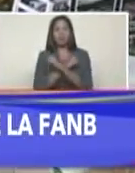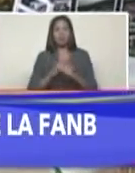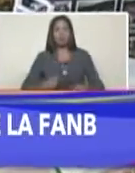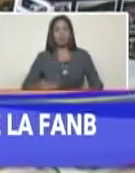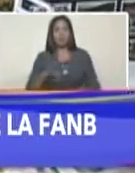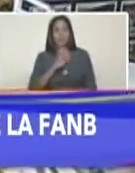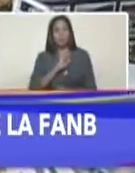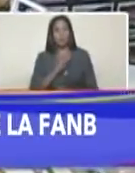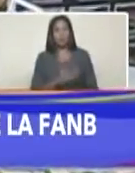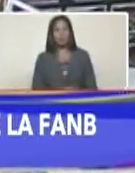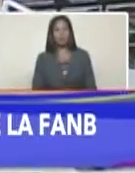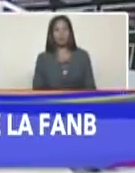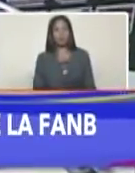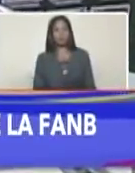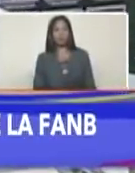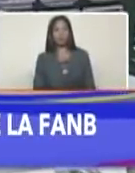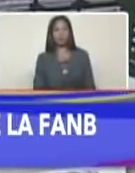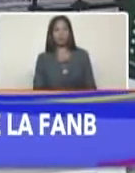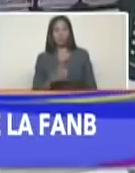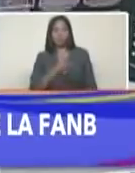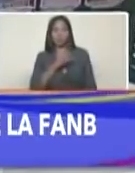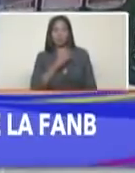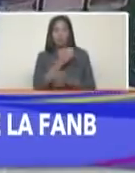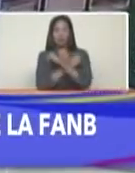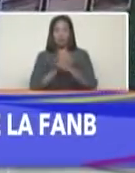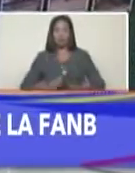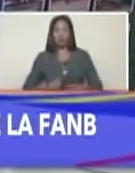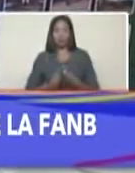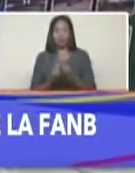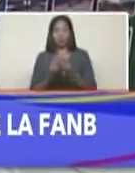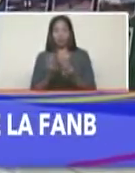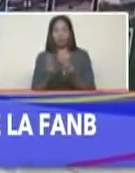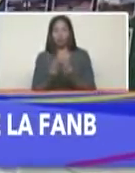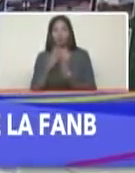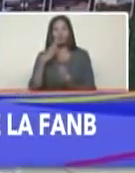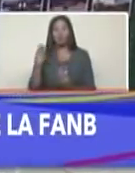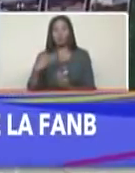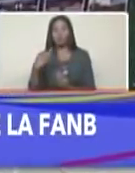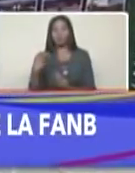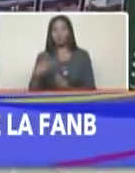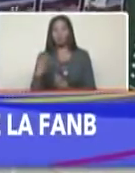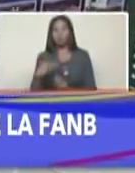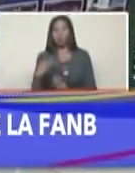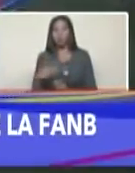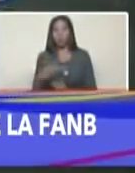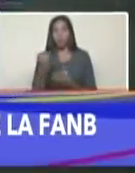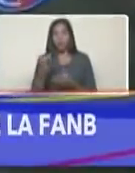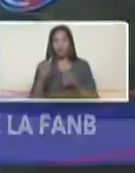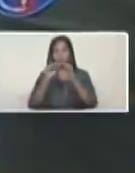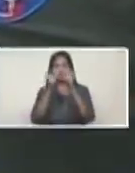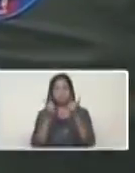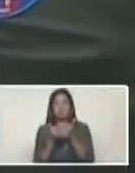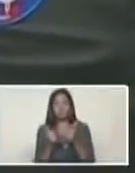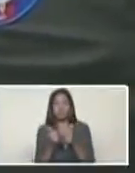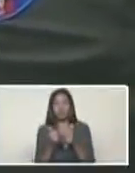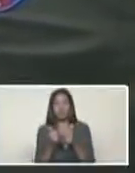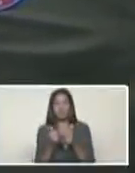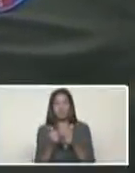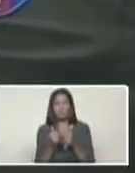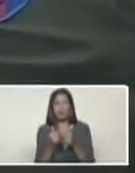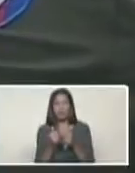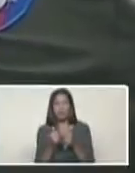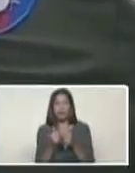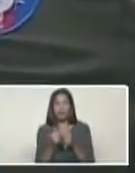Experimental Politécnica, la Fuerza Armada Nacional Bolivariana, con su juventud militar, Ellos han presentado un sistema de